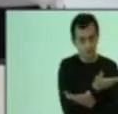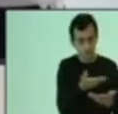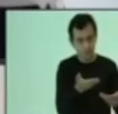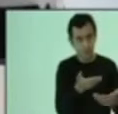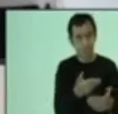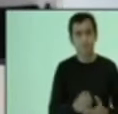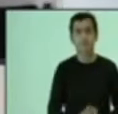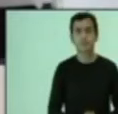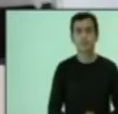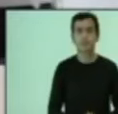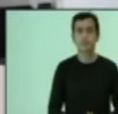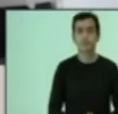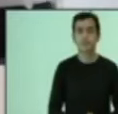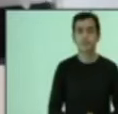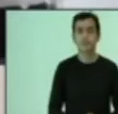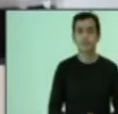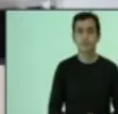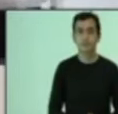presentación.